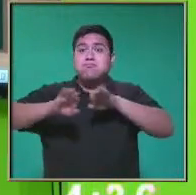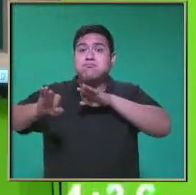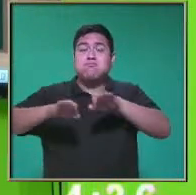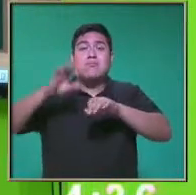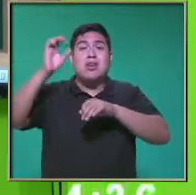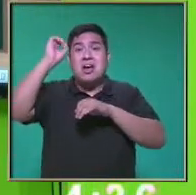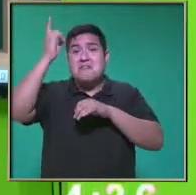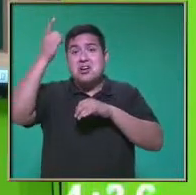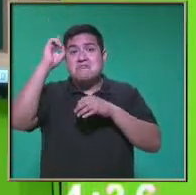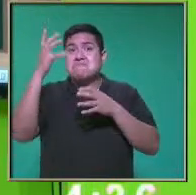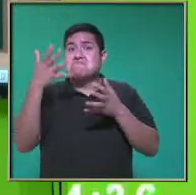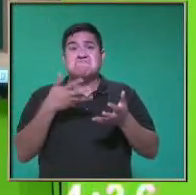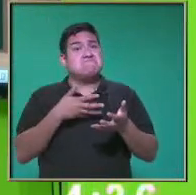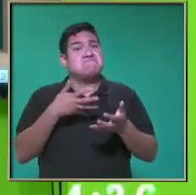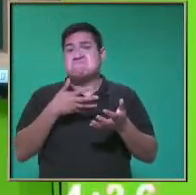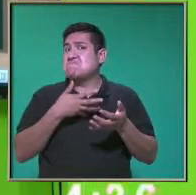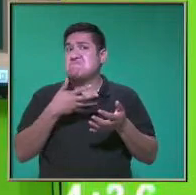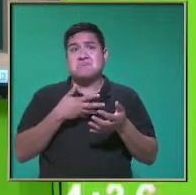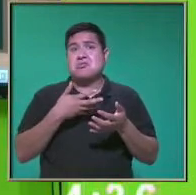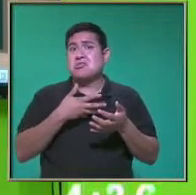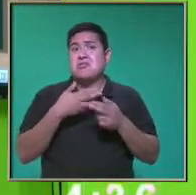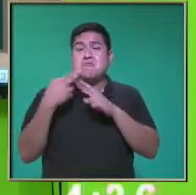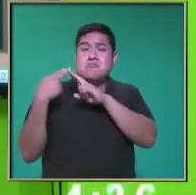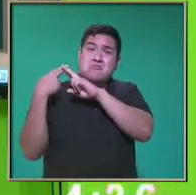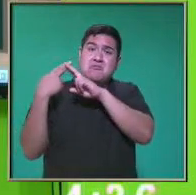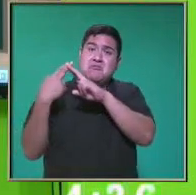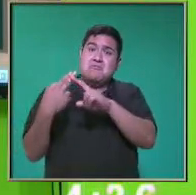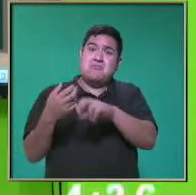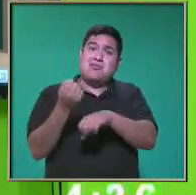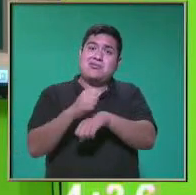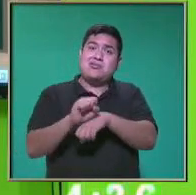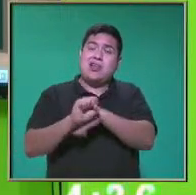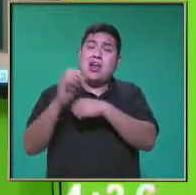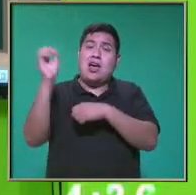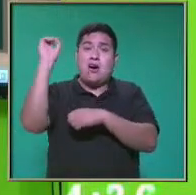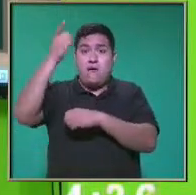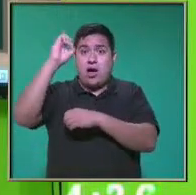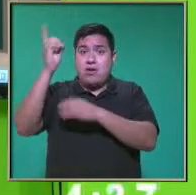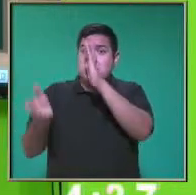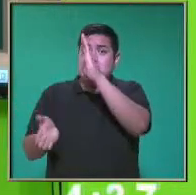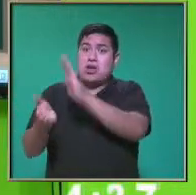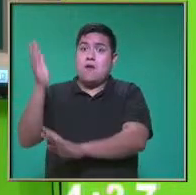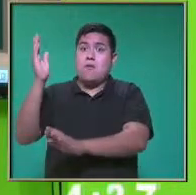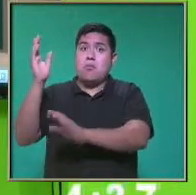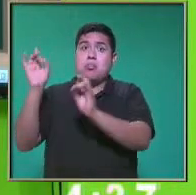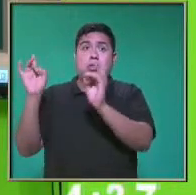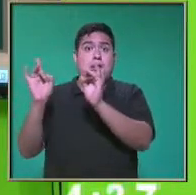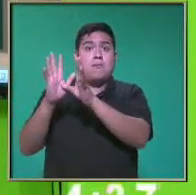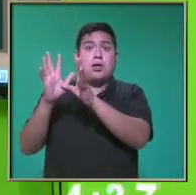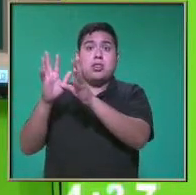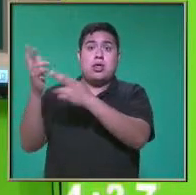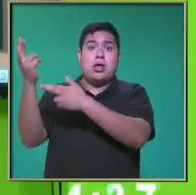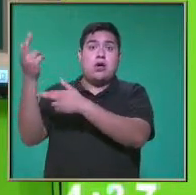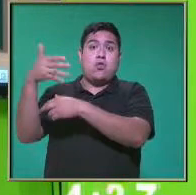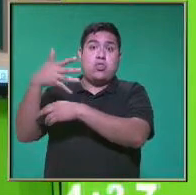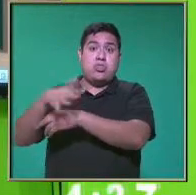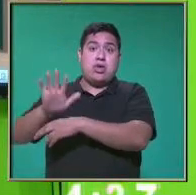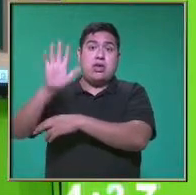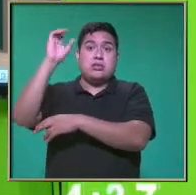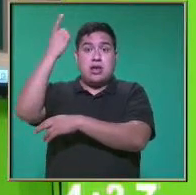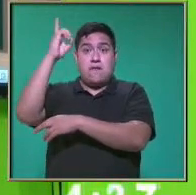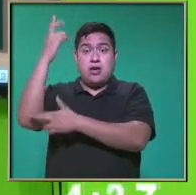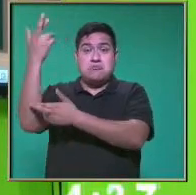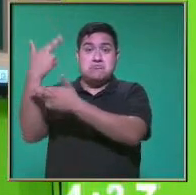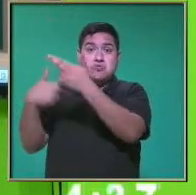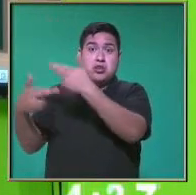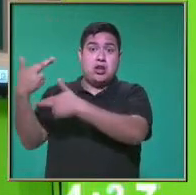caballo por muchas semanas, cuando su caballo, aquel que se había ido, regresó con 10 más, con 10 caballos más.